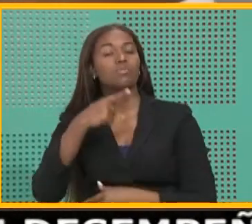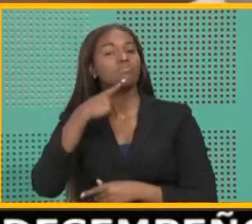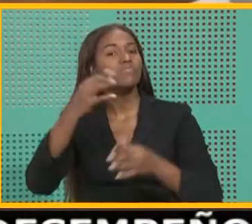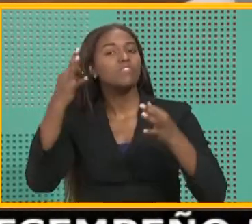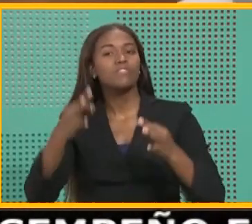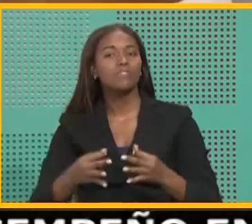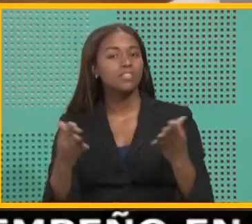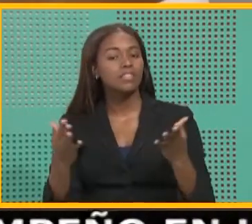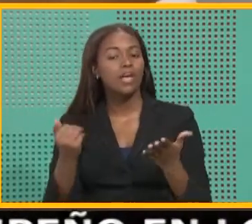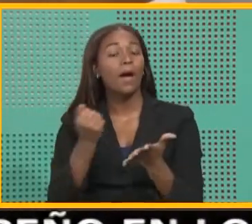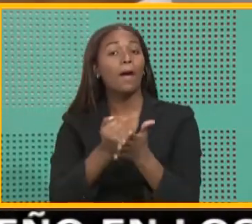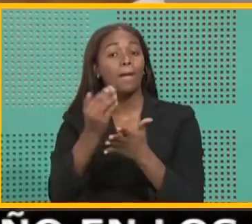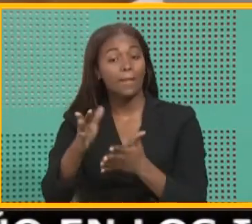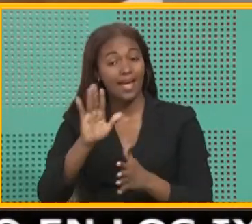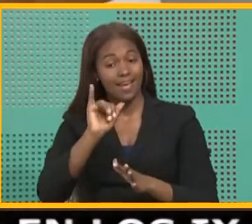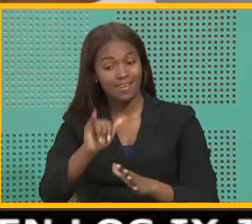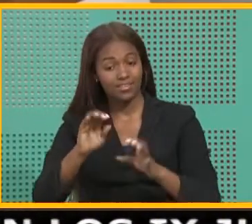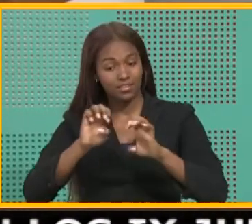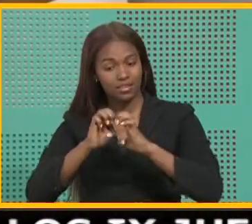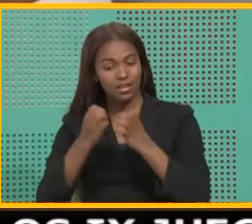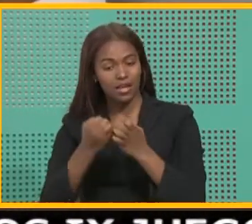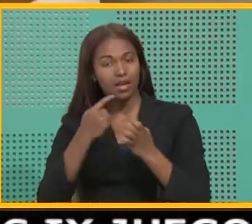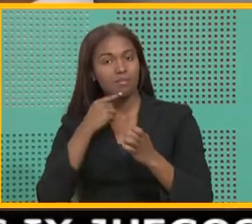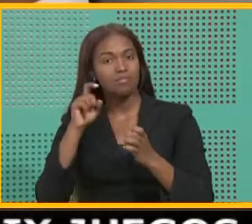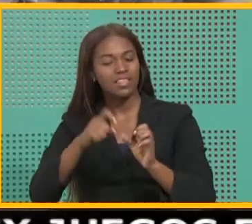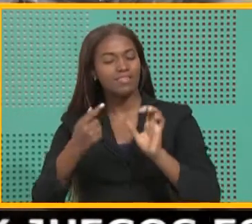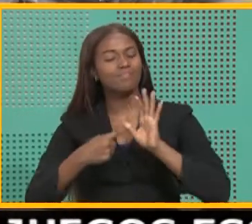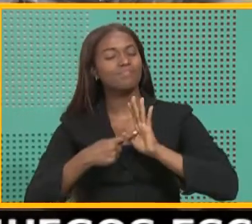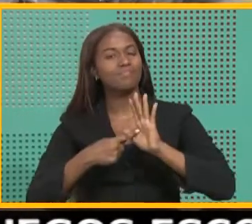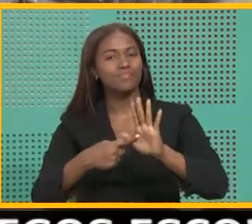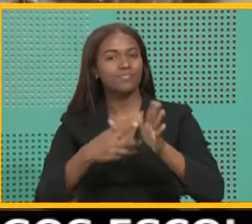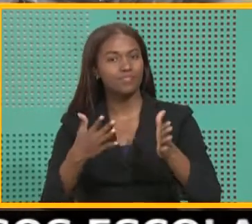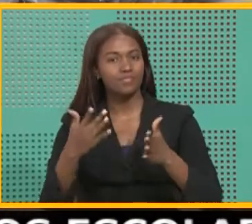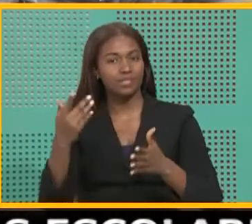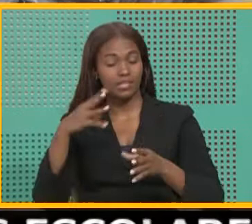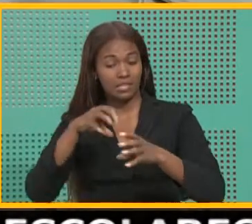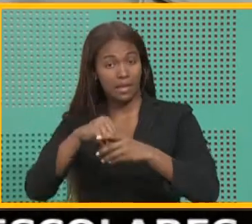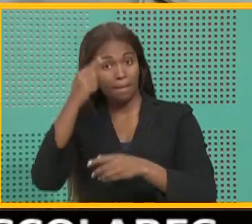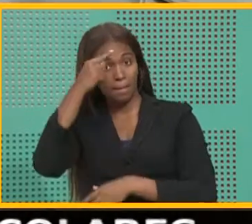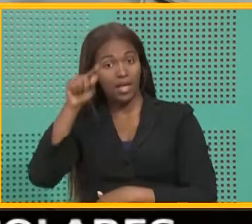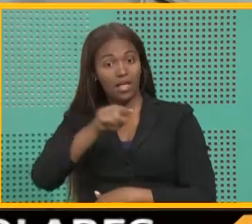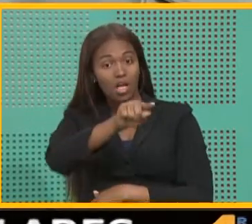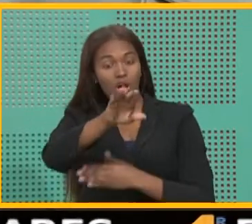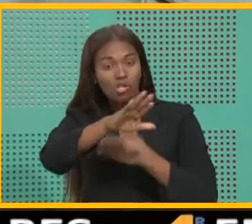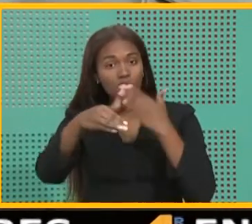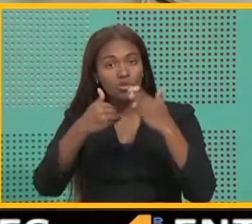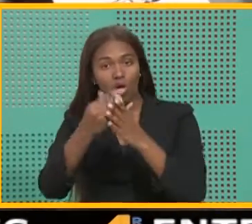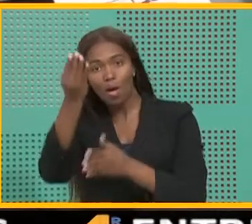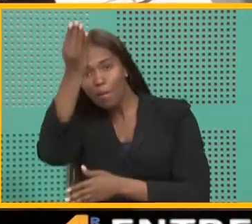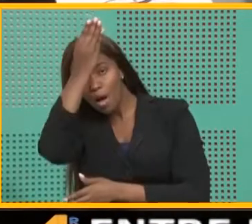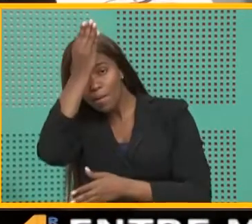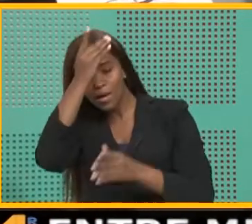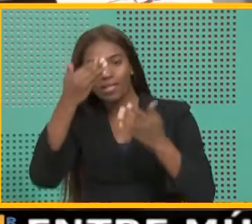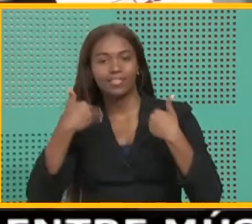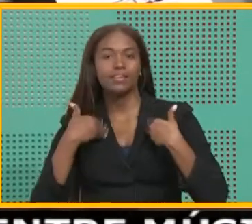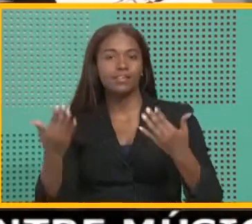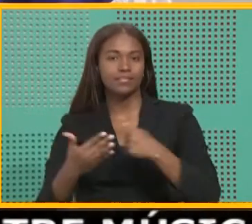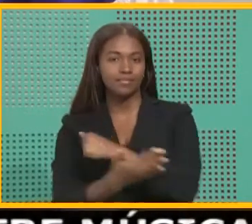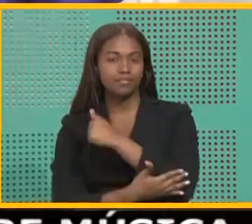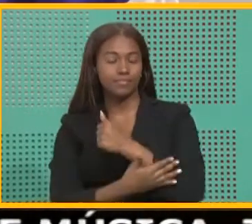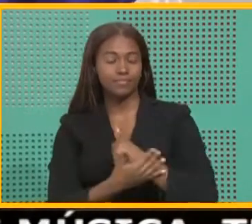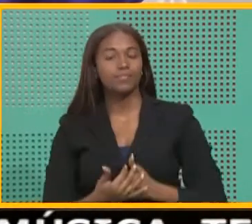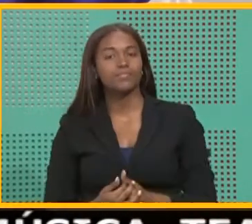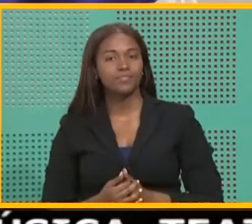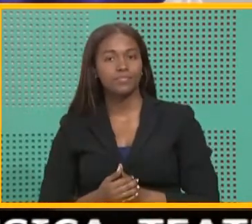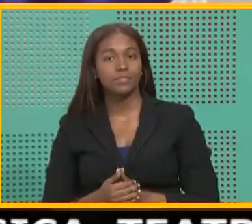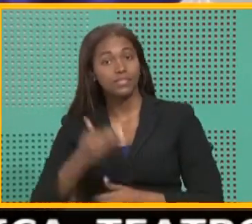comprar estos equipos, que esto es una representación, pero que es para todos los bomberos forestales que hay en el país. Todos sabemos que